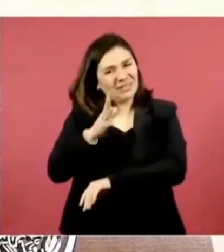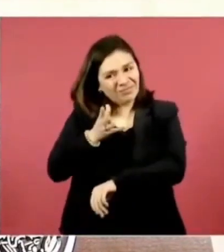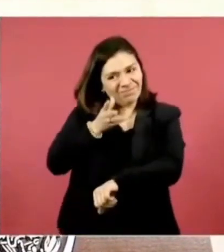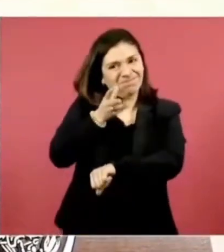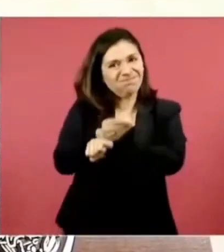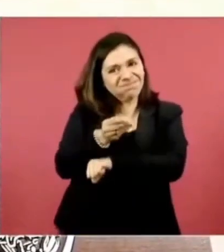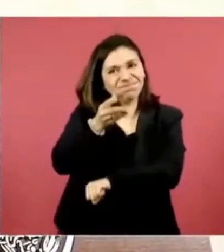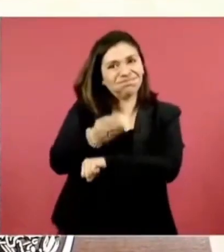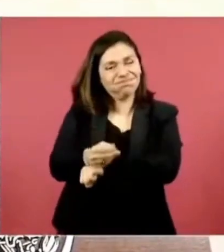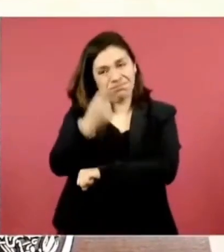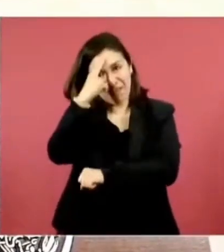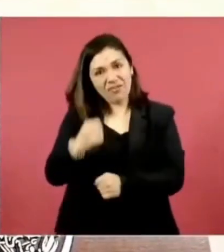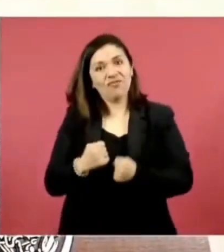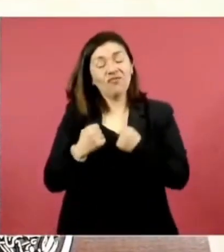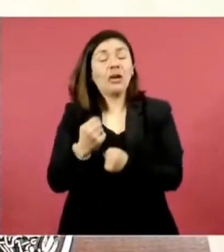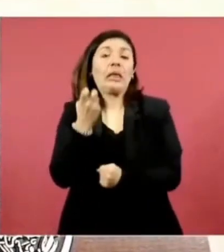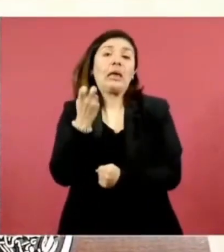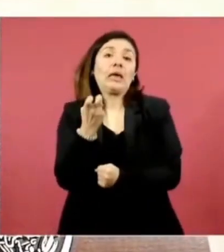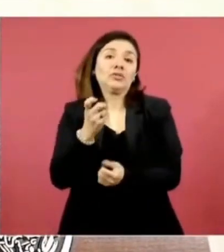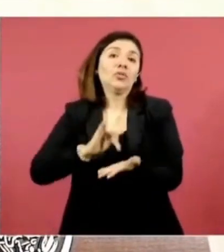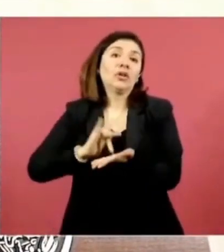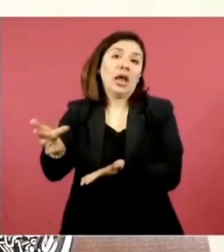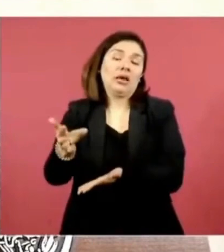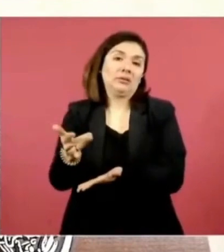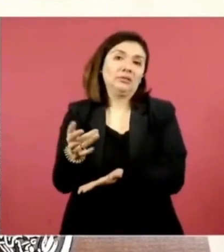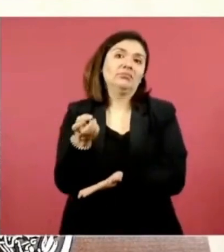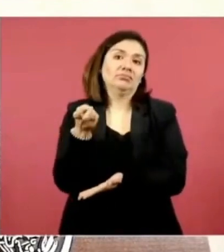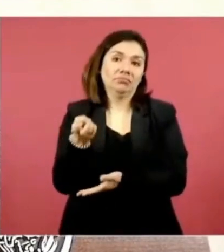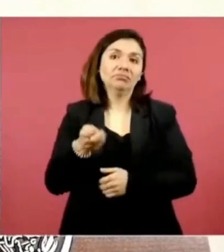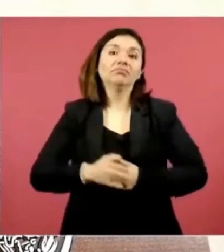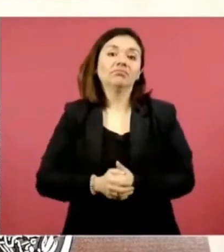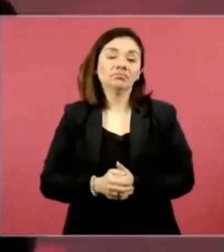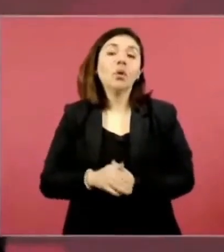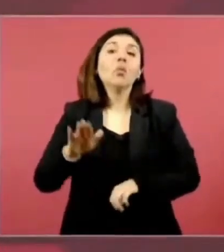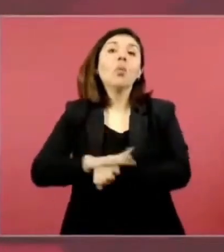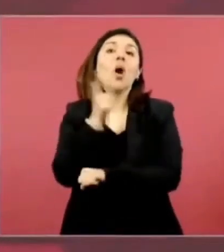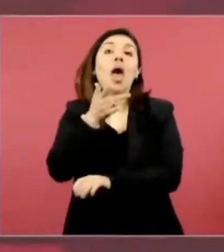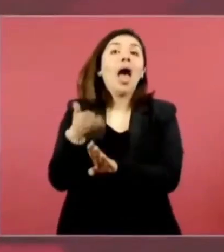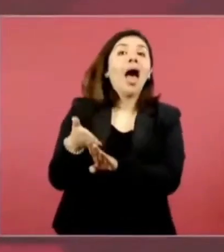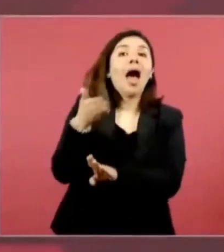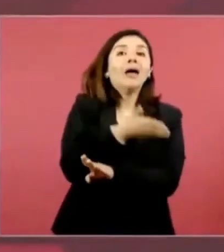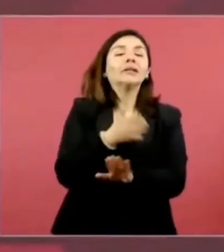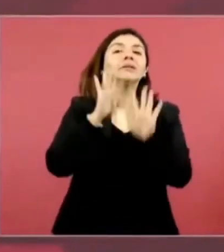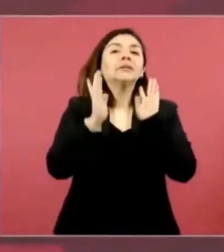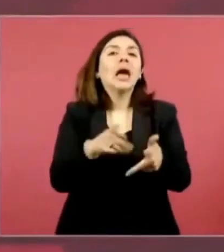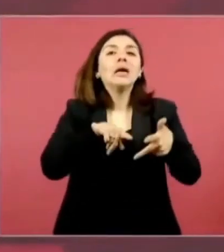Eso nos ayudó mucho porque ya teníamos los